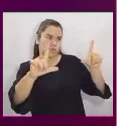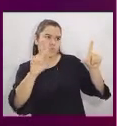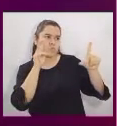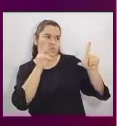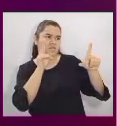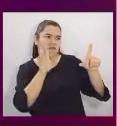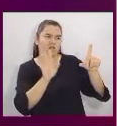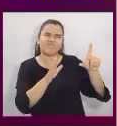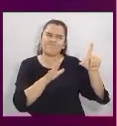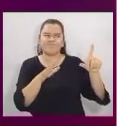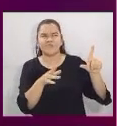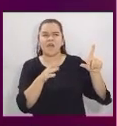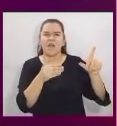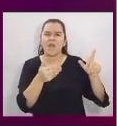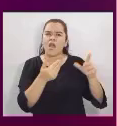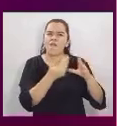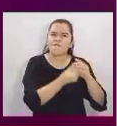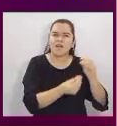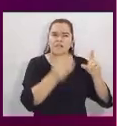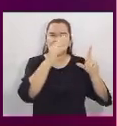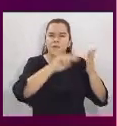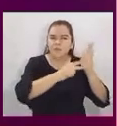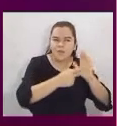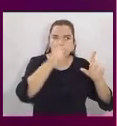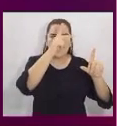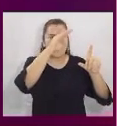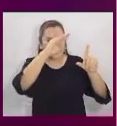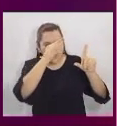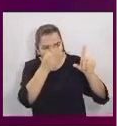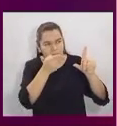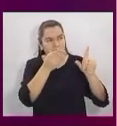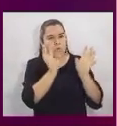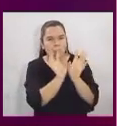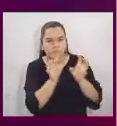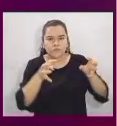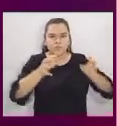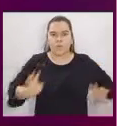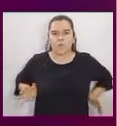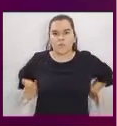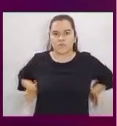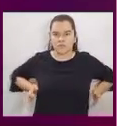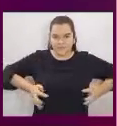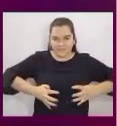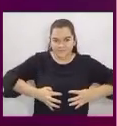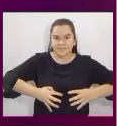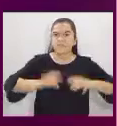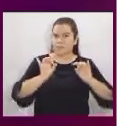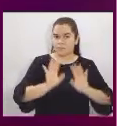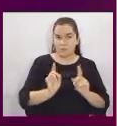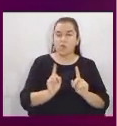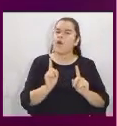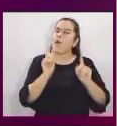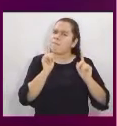de descubrir anormalidades en la parte ósea, en el esqueleto, sino